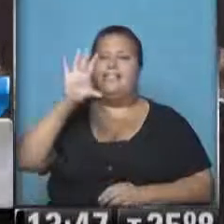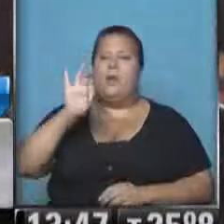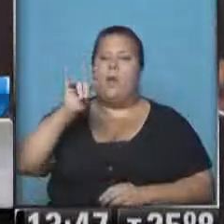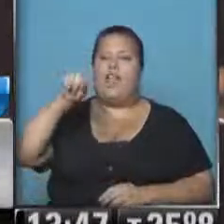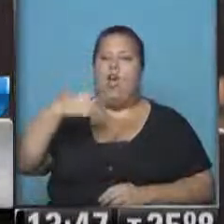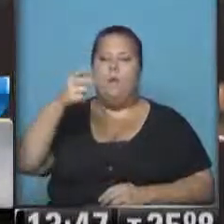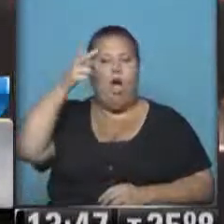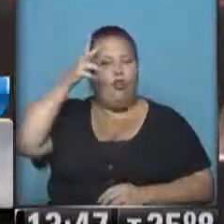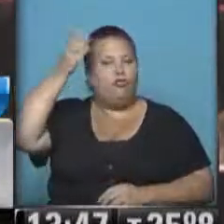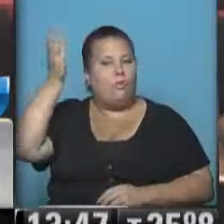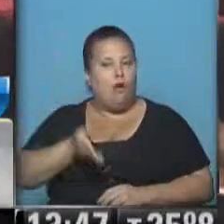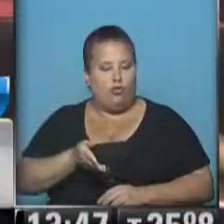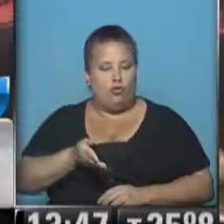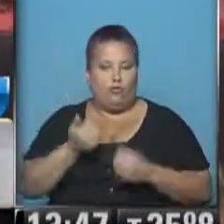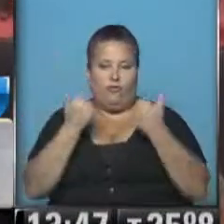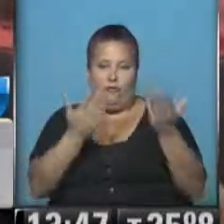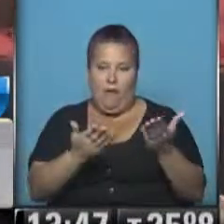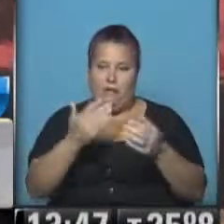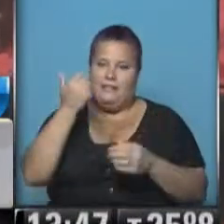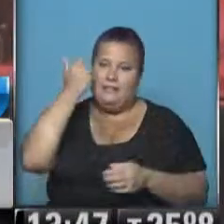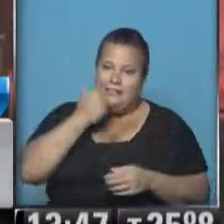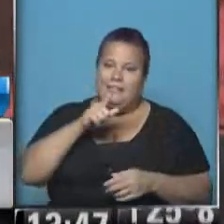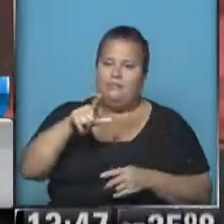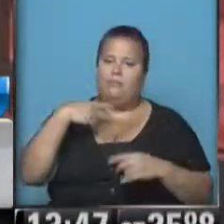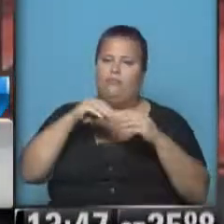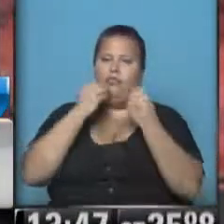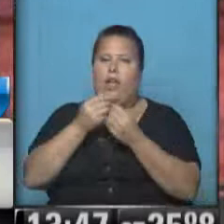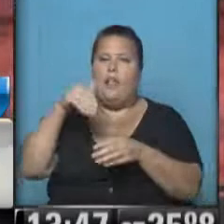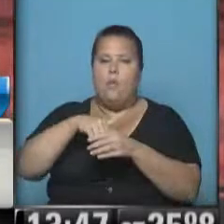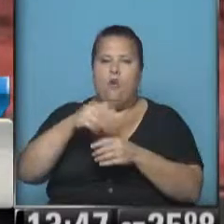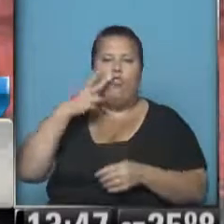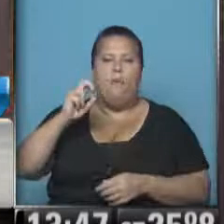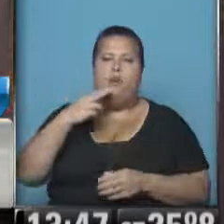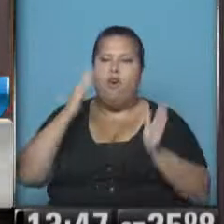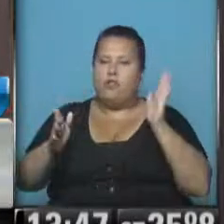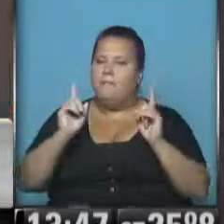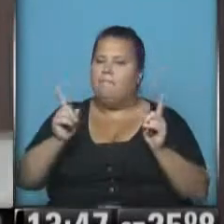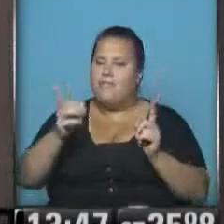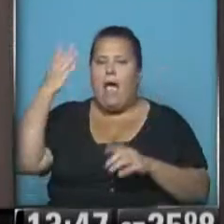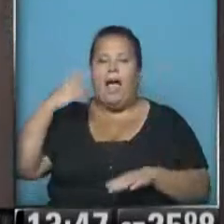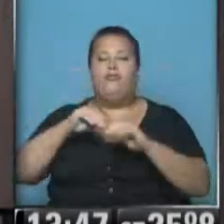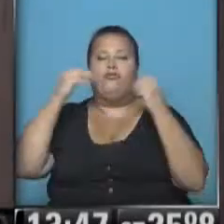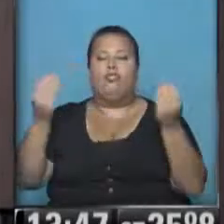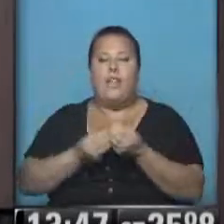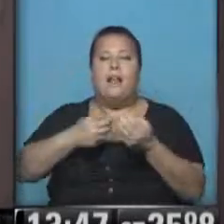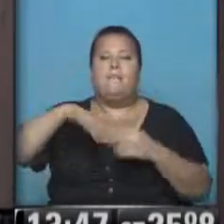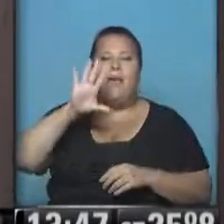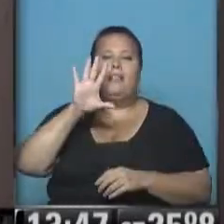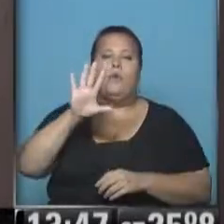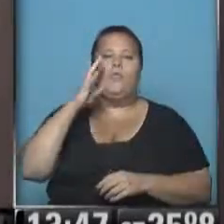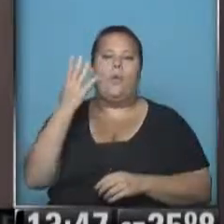58 por ciento muy cerca de su caudal electoral de 2011 cuando sumó más del